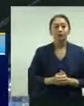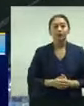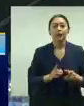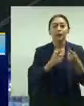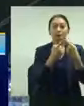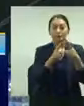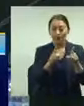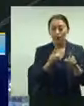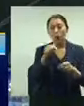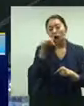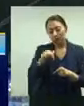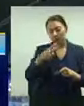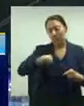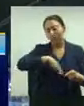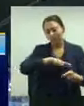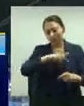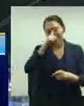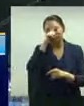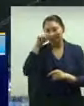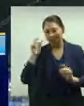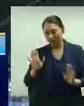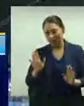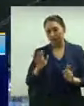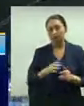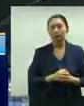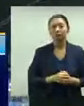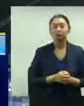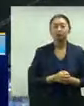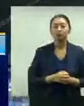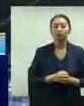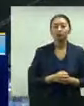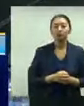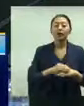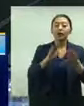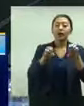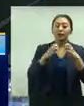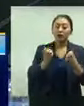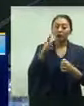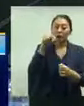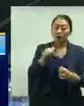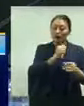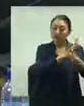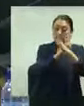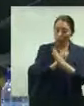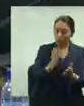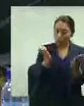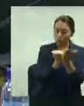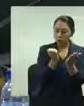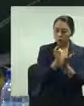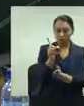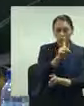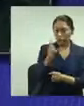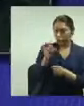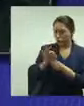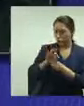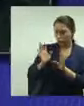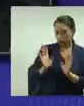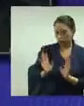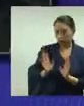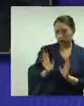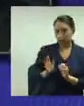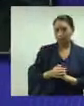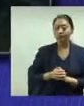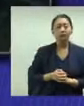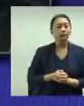en ese seguimiento estamos, señor diputado. Perdone, presidente. Entonces, en este momento el seguro no funciona. no está en ejecución. Como